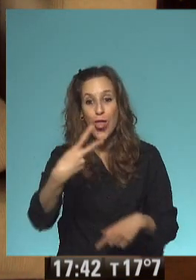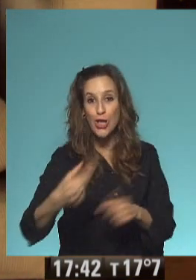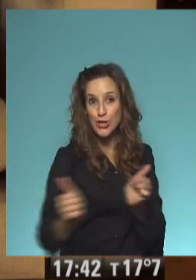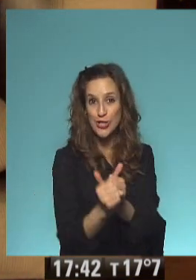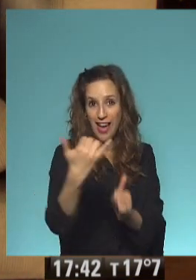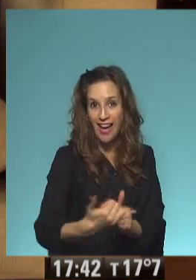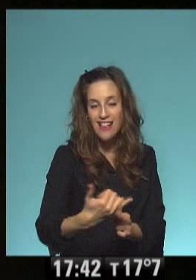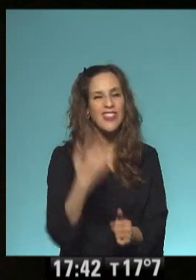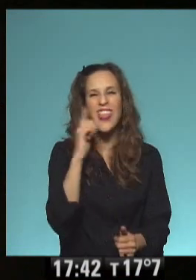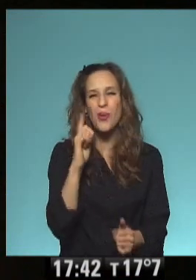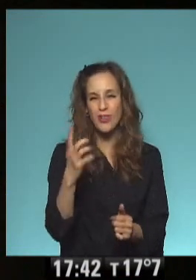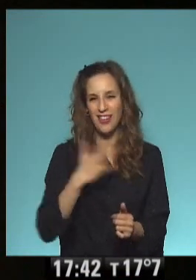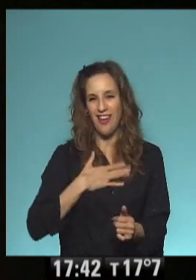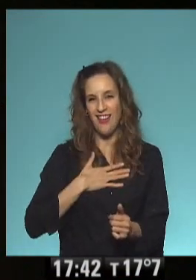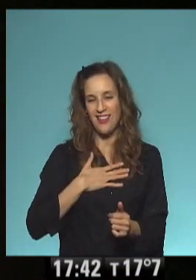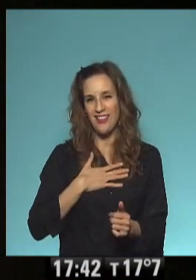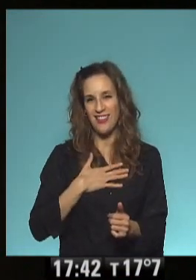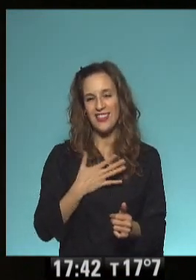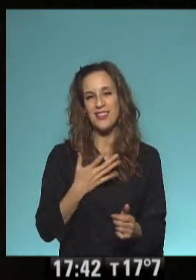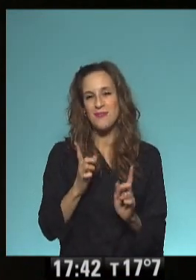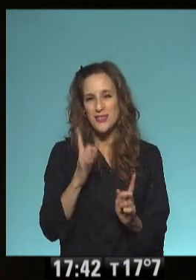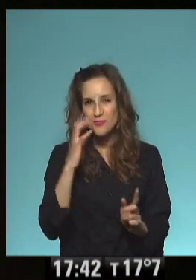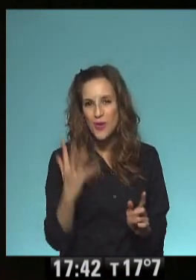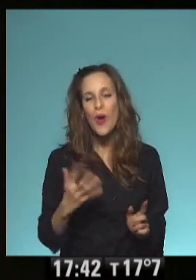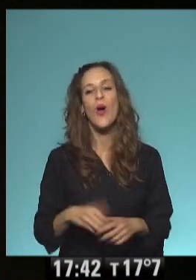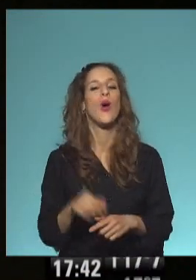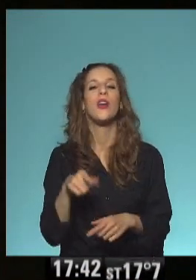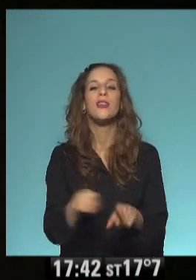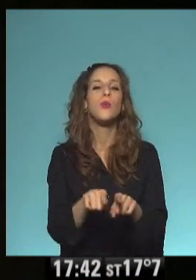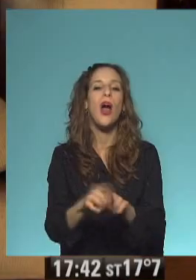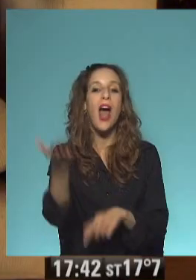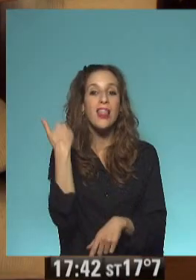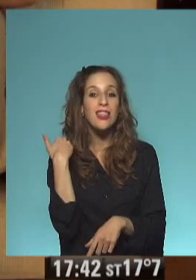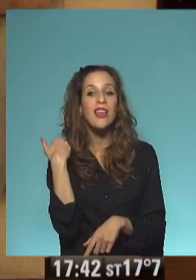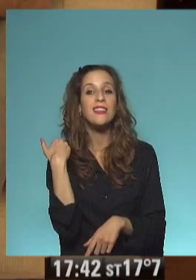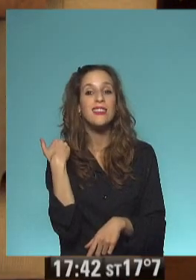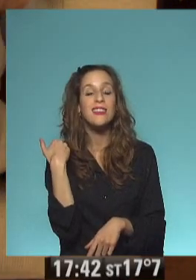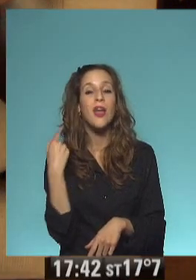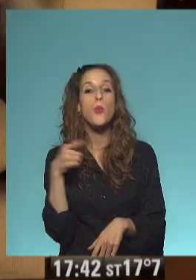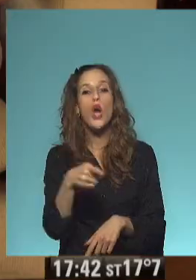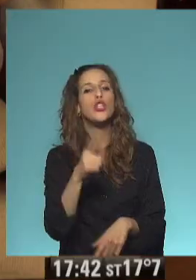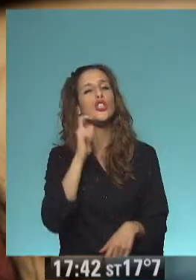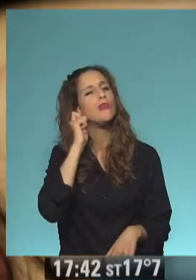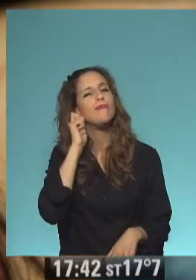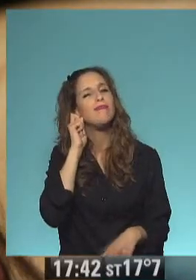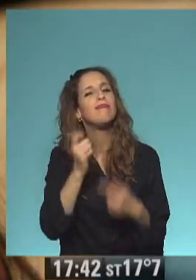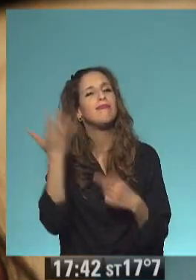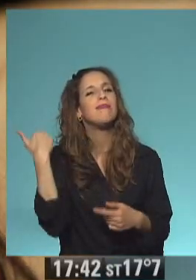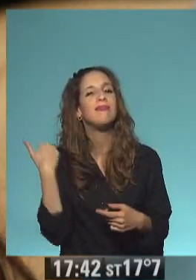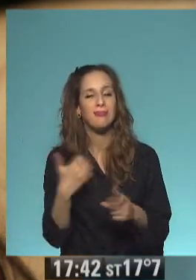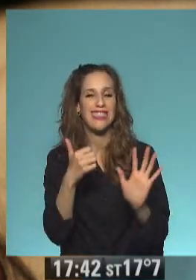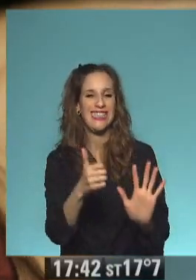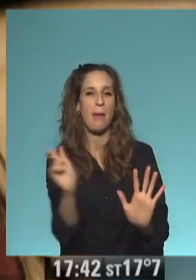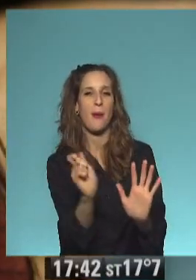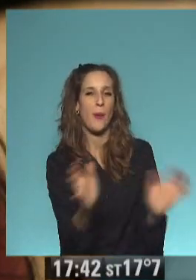dan cuenta que son ellos mismos. Es algo muy parecido a lo que vos hacías cuando tenías qué edad. 6 meses.